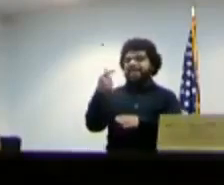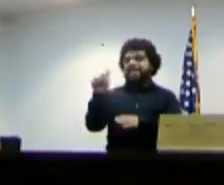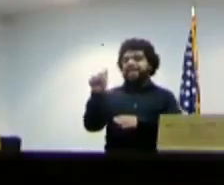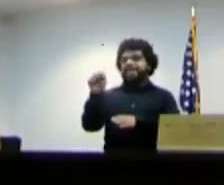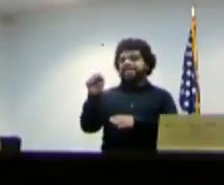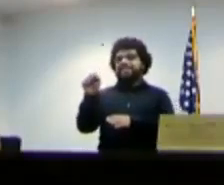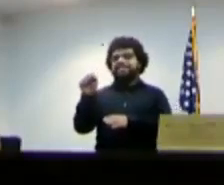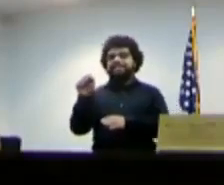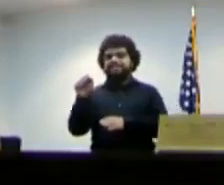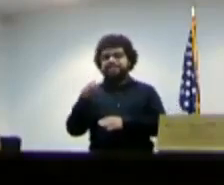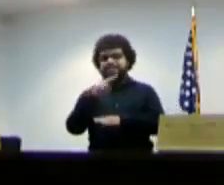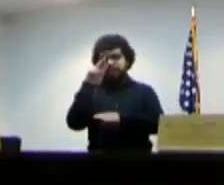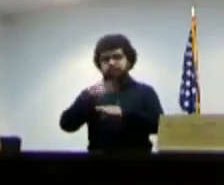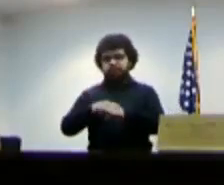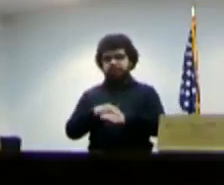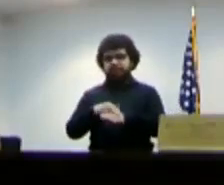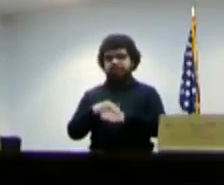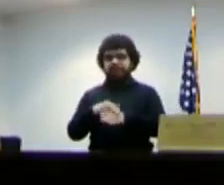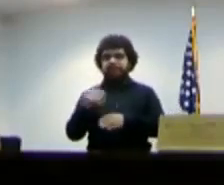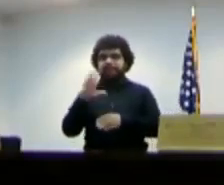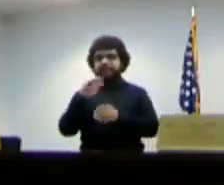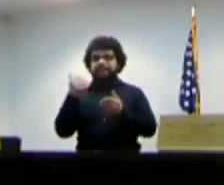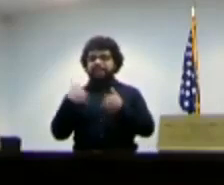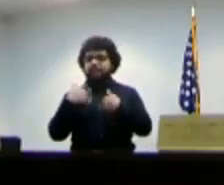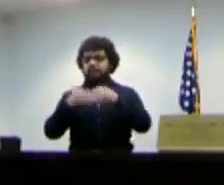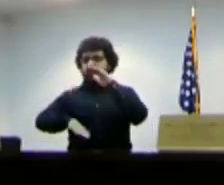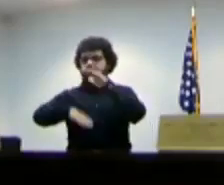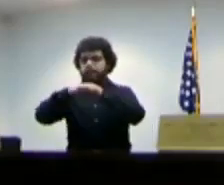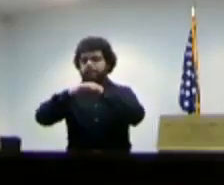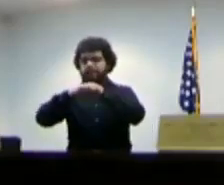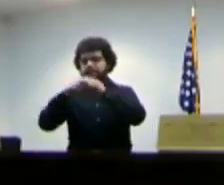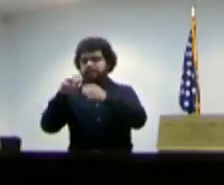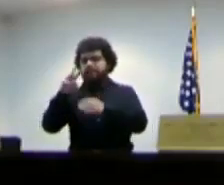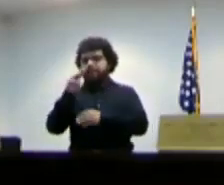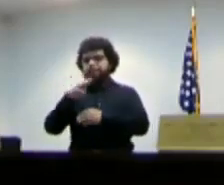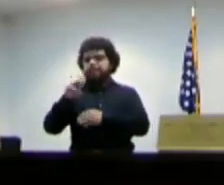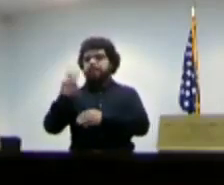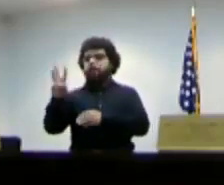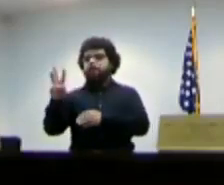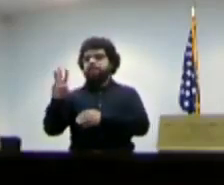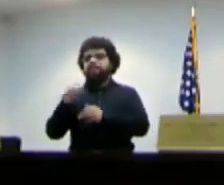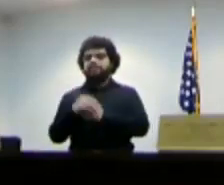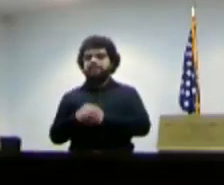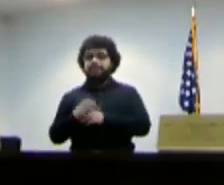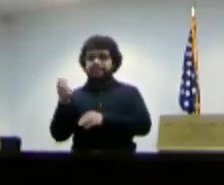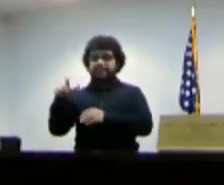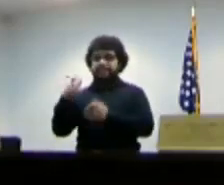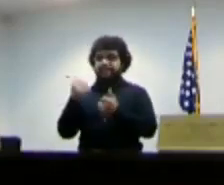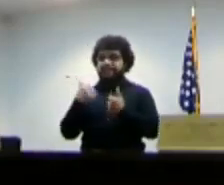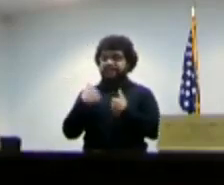y tiene una capacidad de 410 megavatios. Esa unidad venía de un mantenimiento